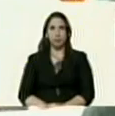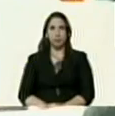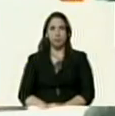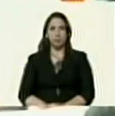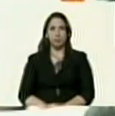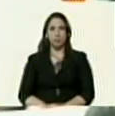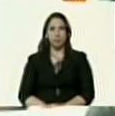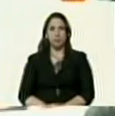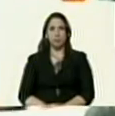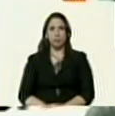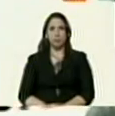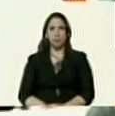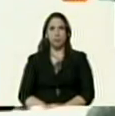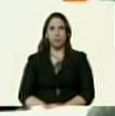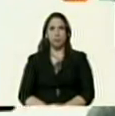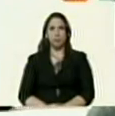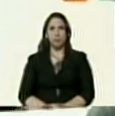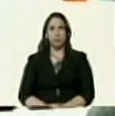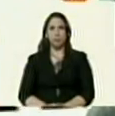Sobre